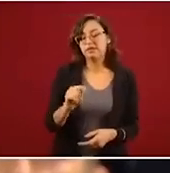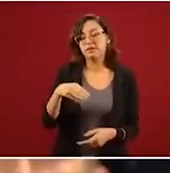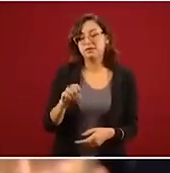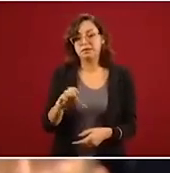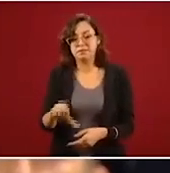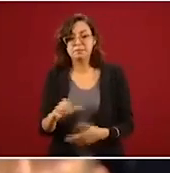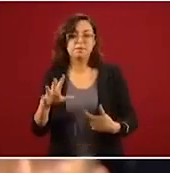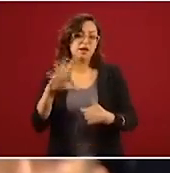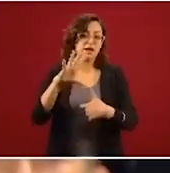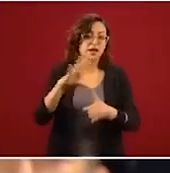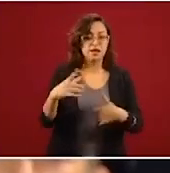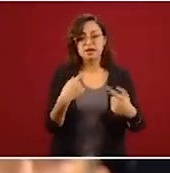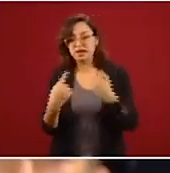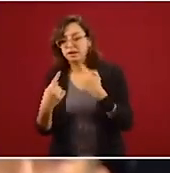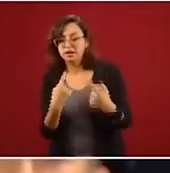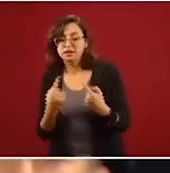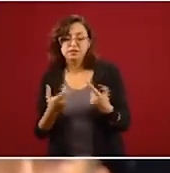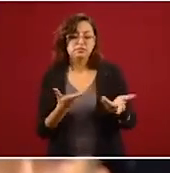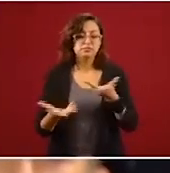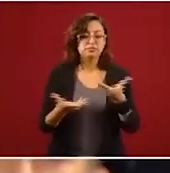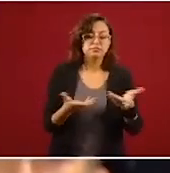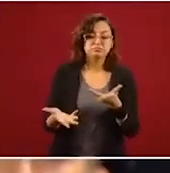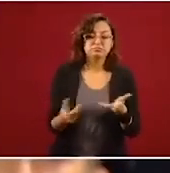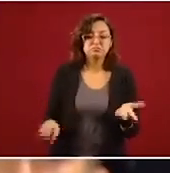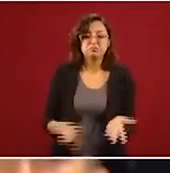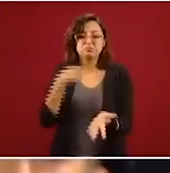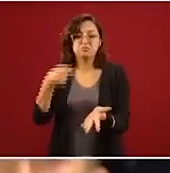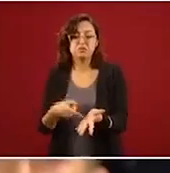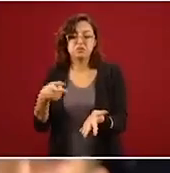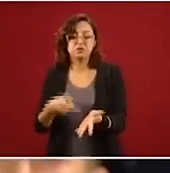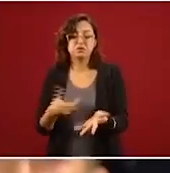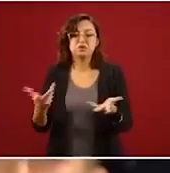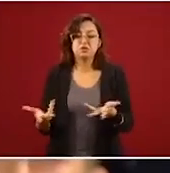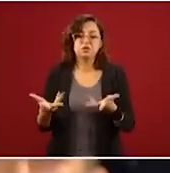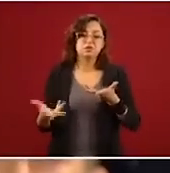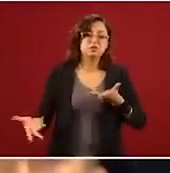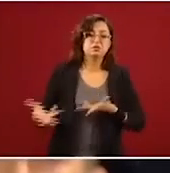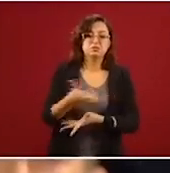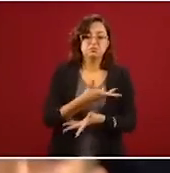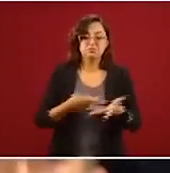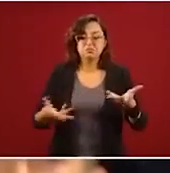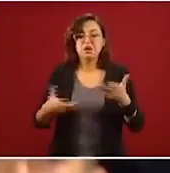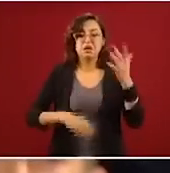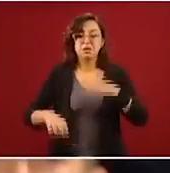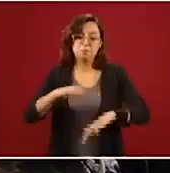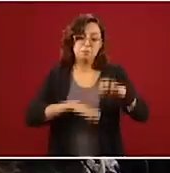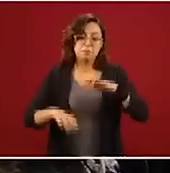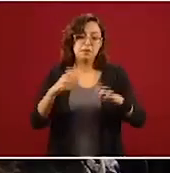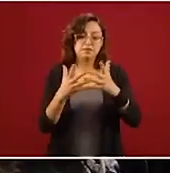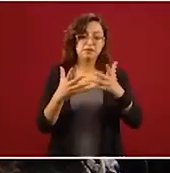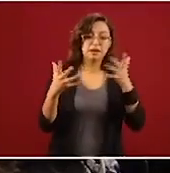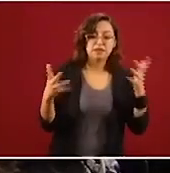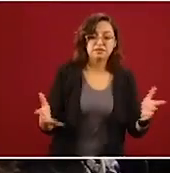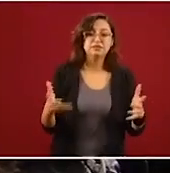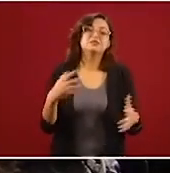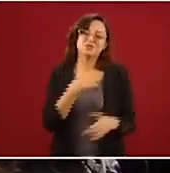donde prácticamente es para comercio intrafirmas, por eso las grandes empresas están muy,